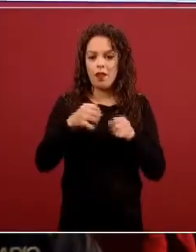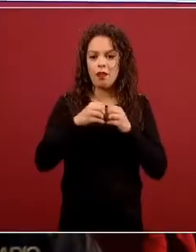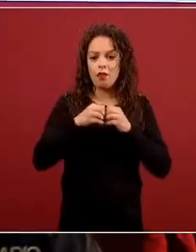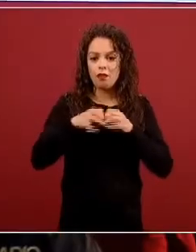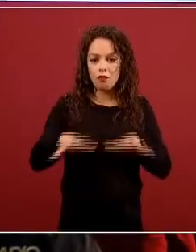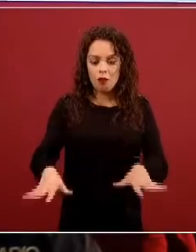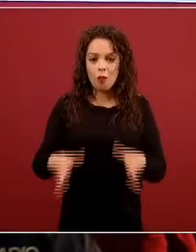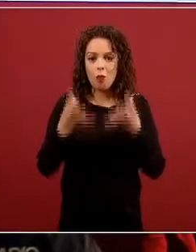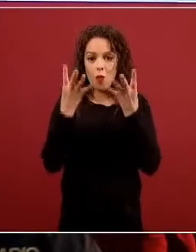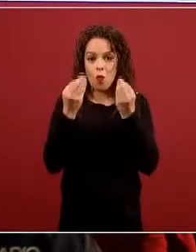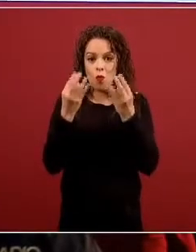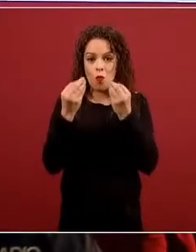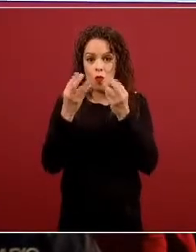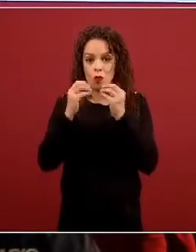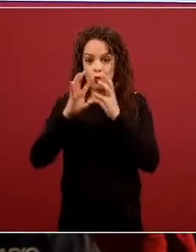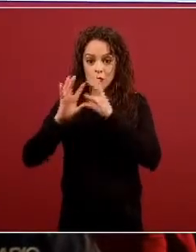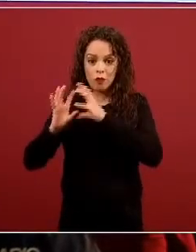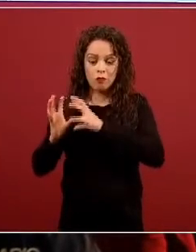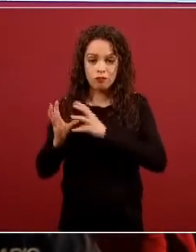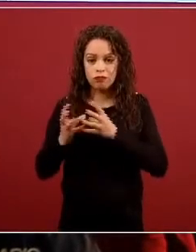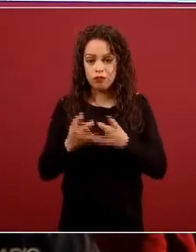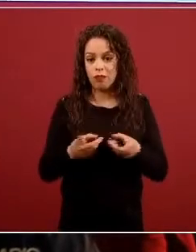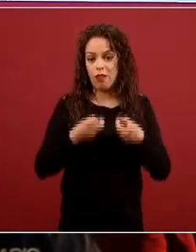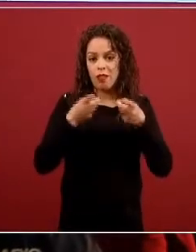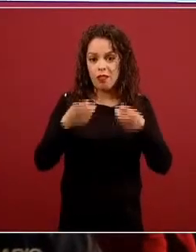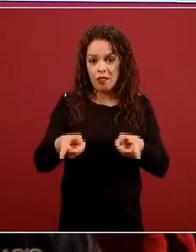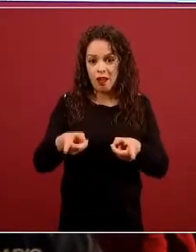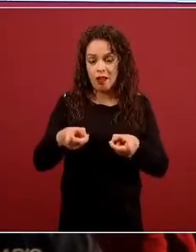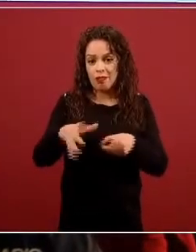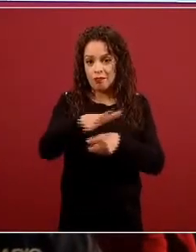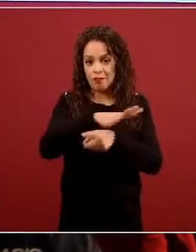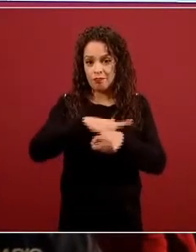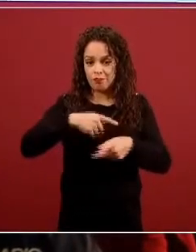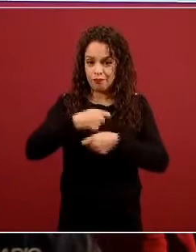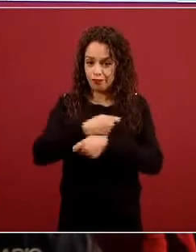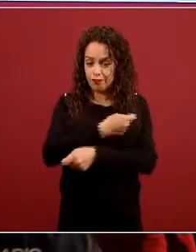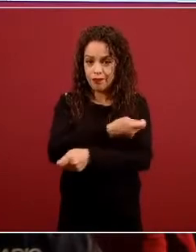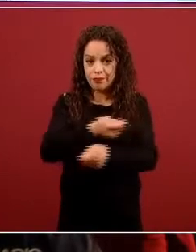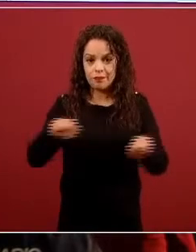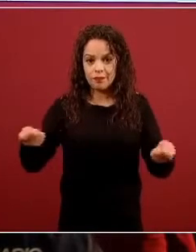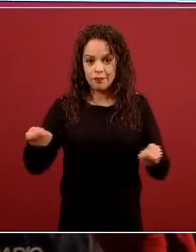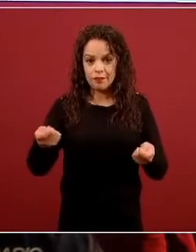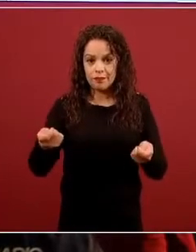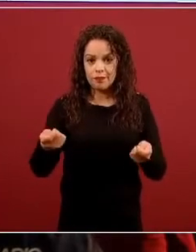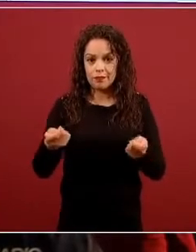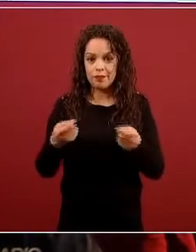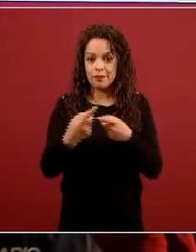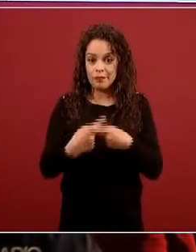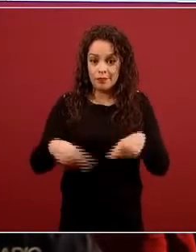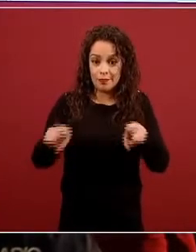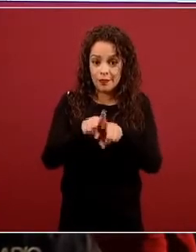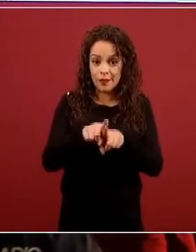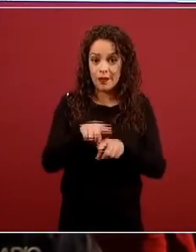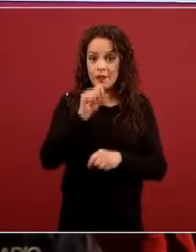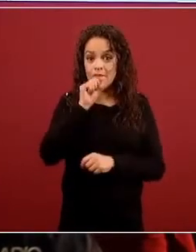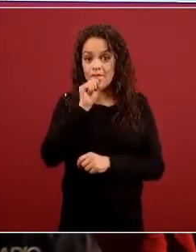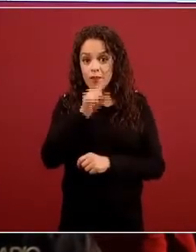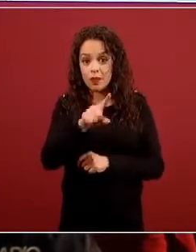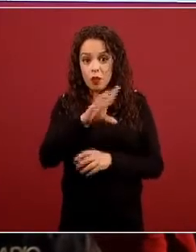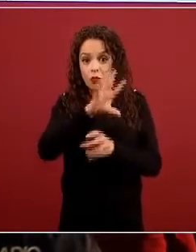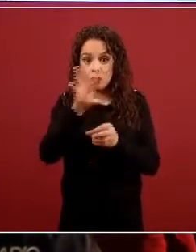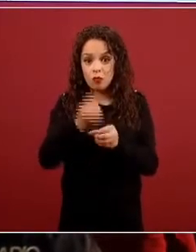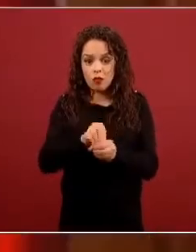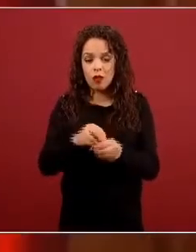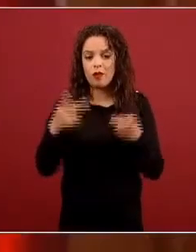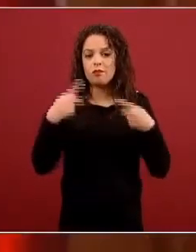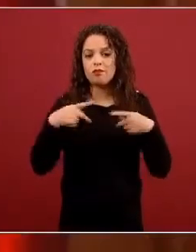aventamos toda la batería de información al mismo tiempo, la gente no va a saber qué